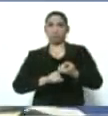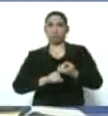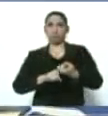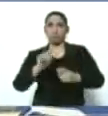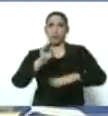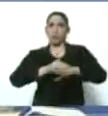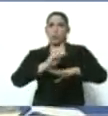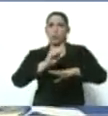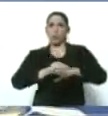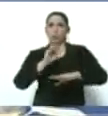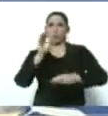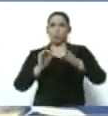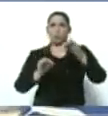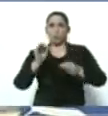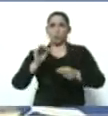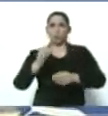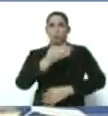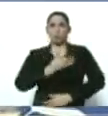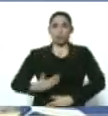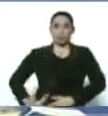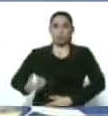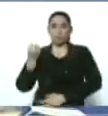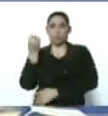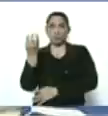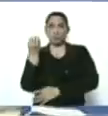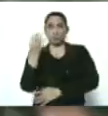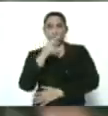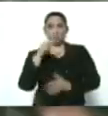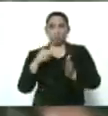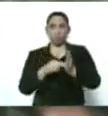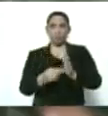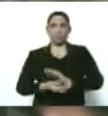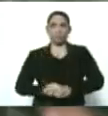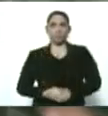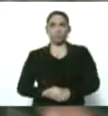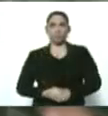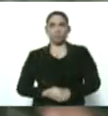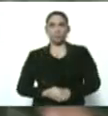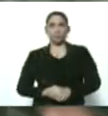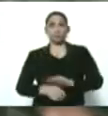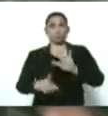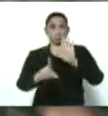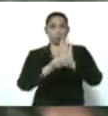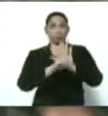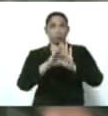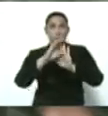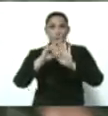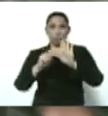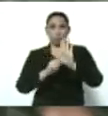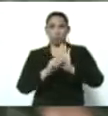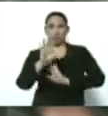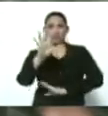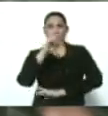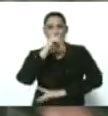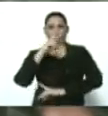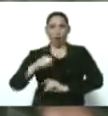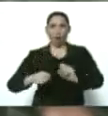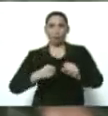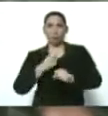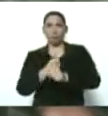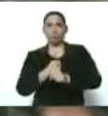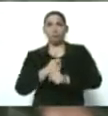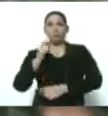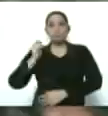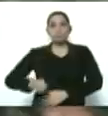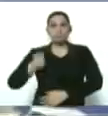jurisconsulta, fue presidenta de la Asamblea Nacional, legítima, constitucional, 5 años... Fue